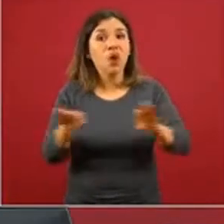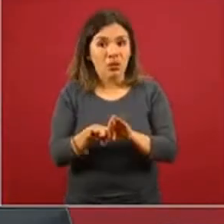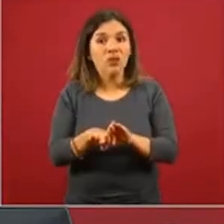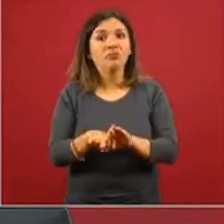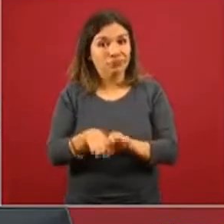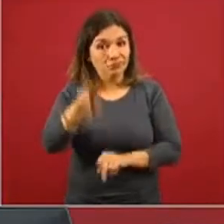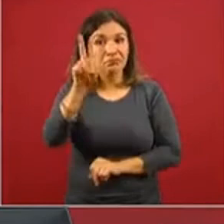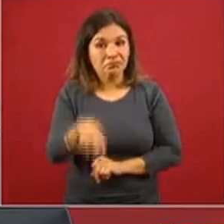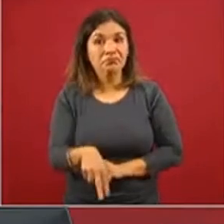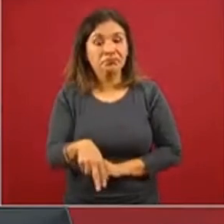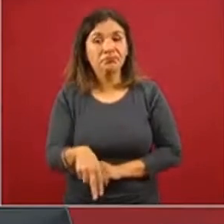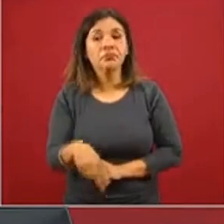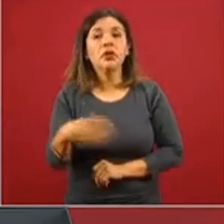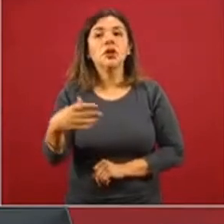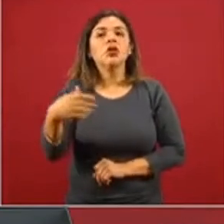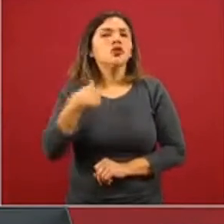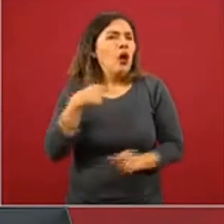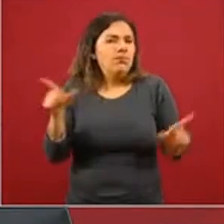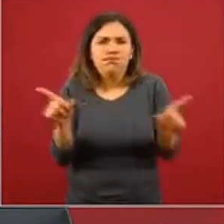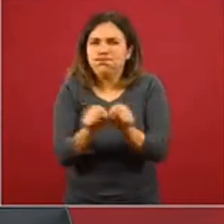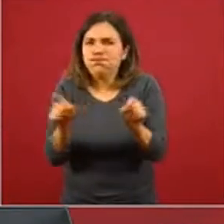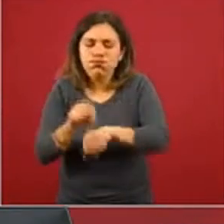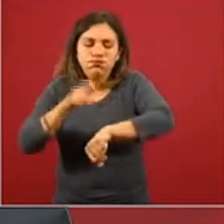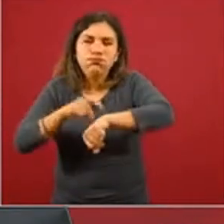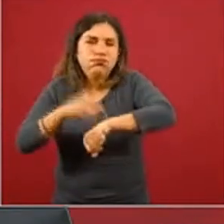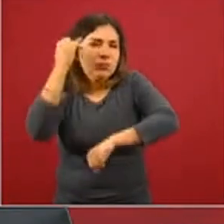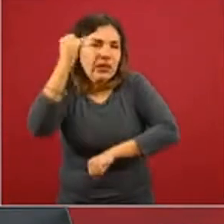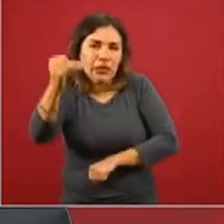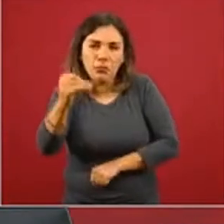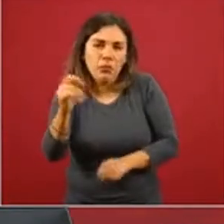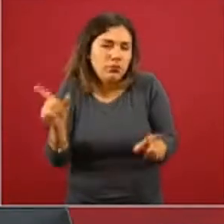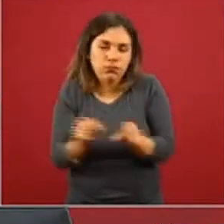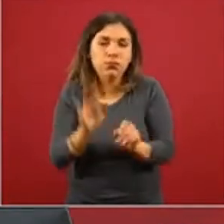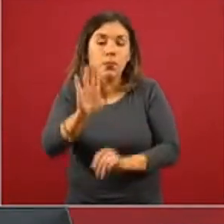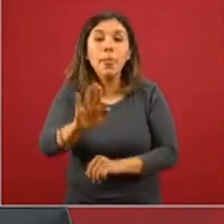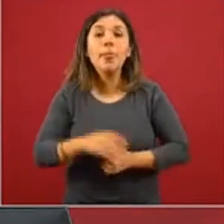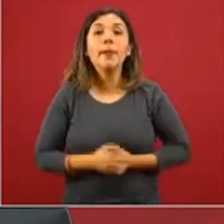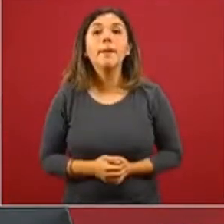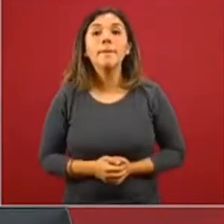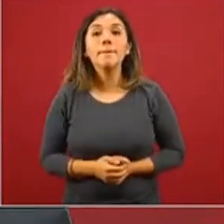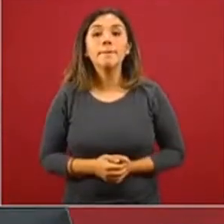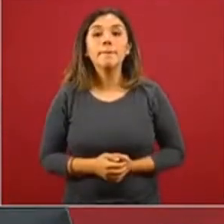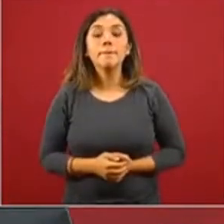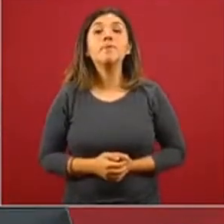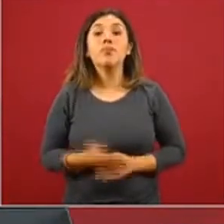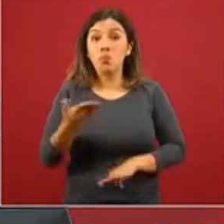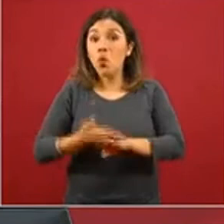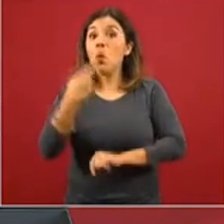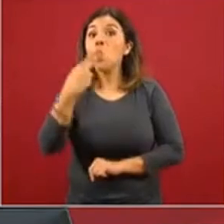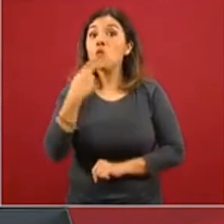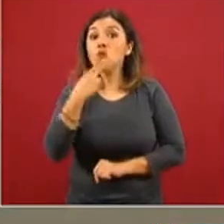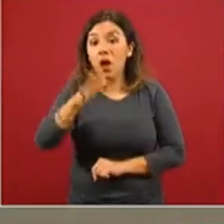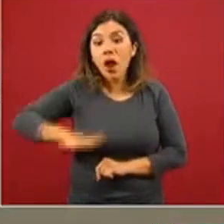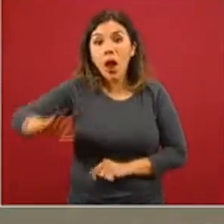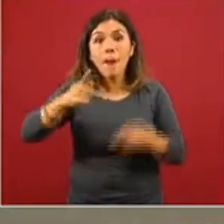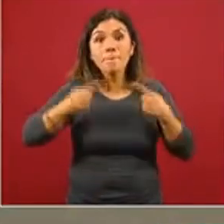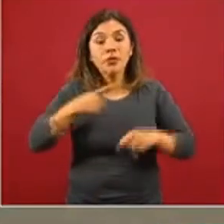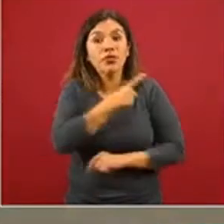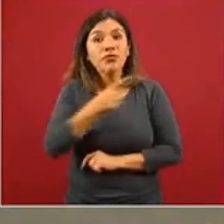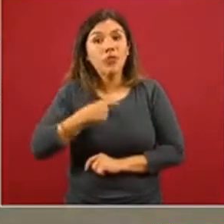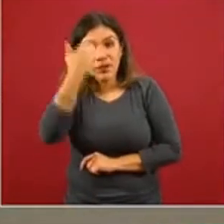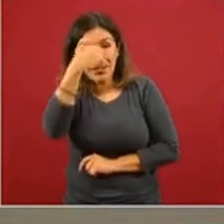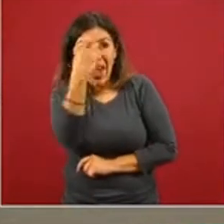Definitivamente es muy importante. Trataré de abreviar en pocos minutos que nos queda. Es muy útil que la sociedad sepa que esto